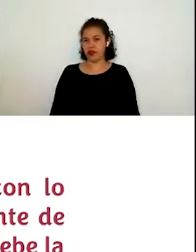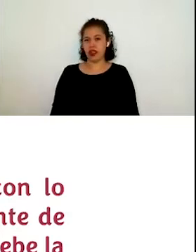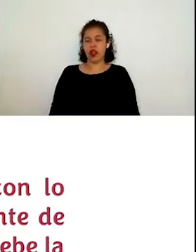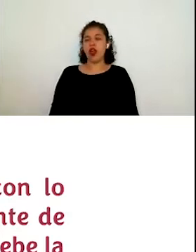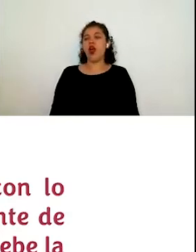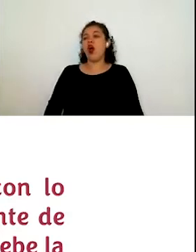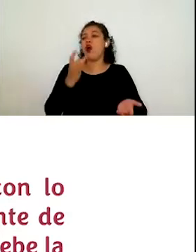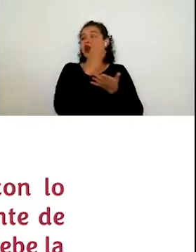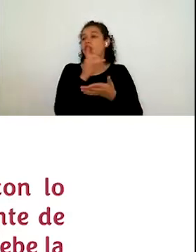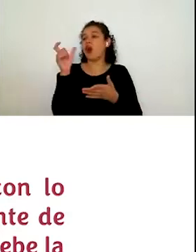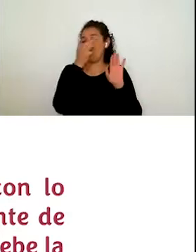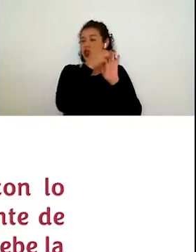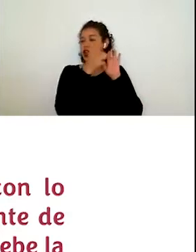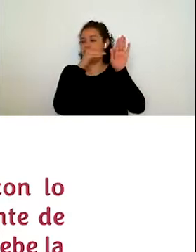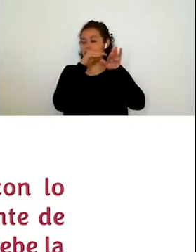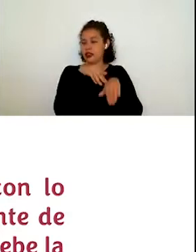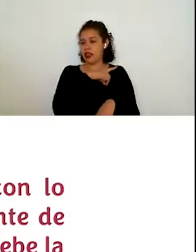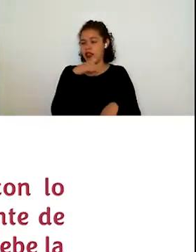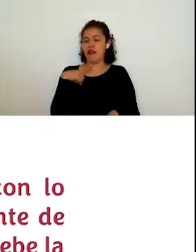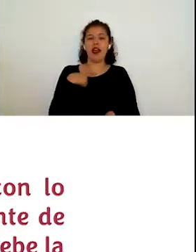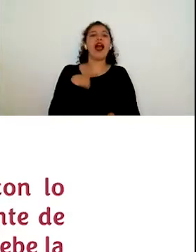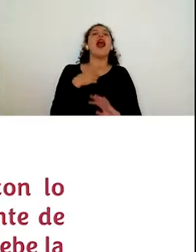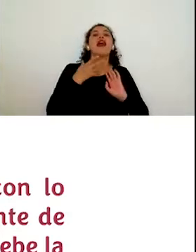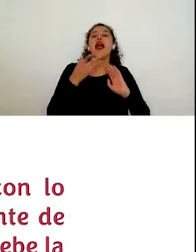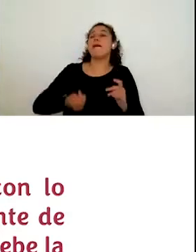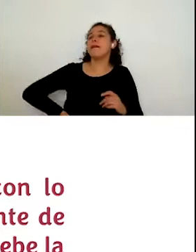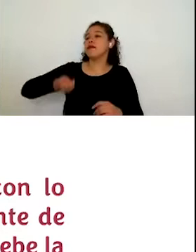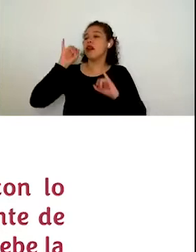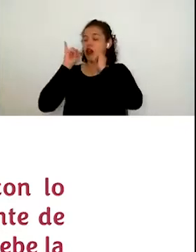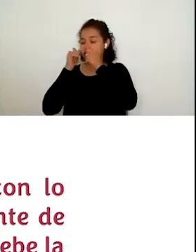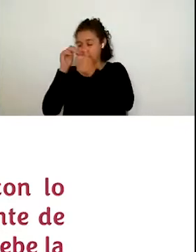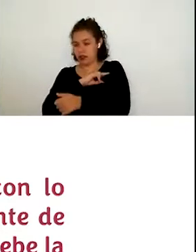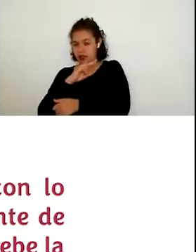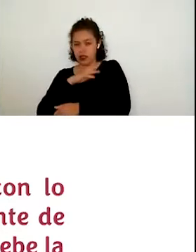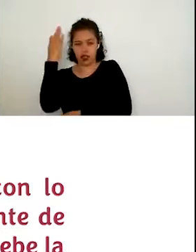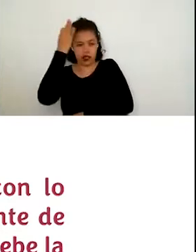ahí sí, primero tienen que obtener la autorización de la Junta.